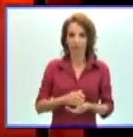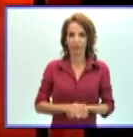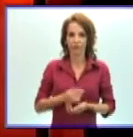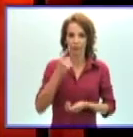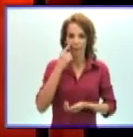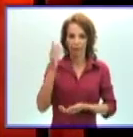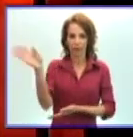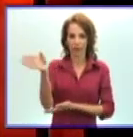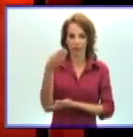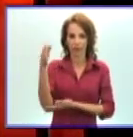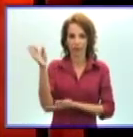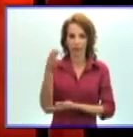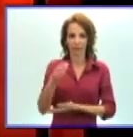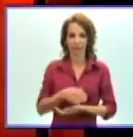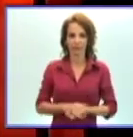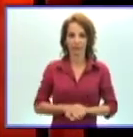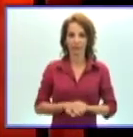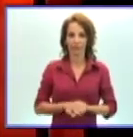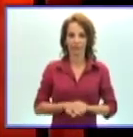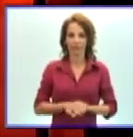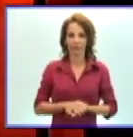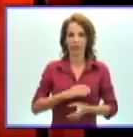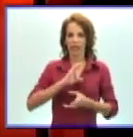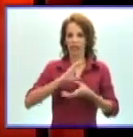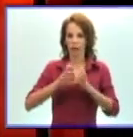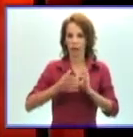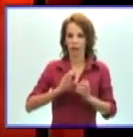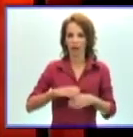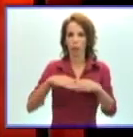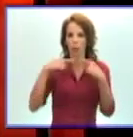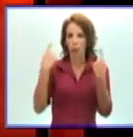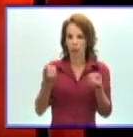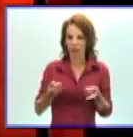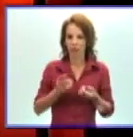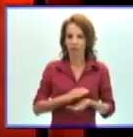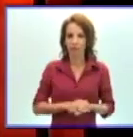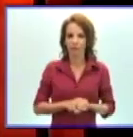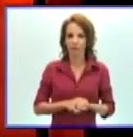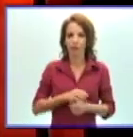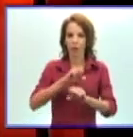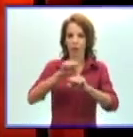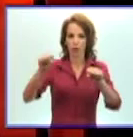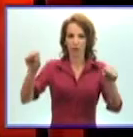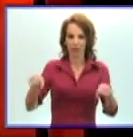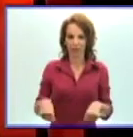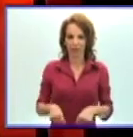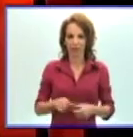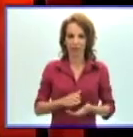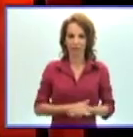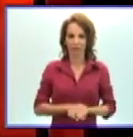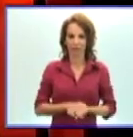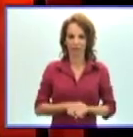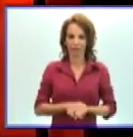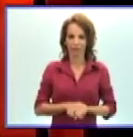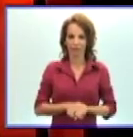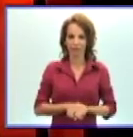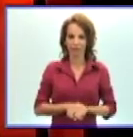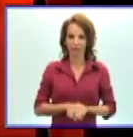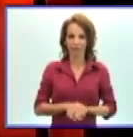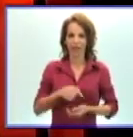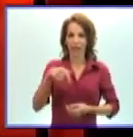naturaleza está formado ¿por qué? Está formado por sistemas, y dentro de estos sistemas hay diferentes